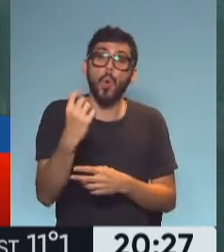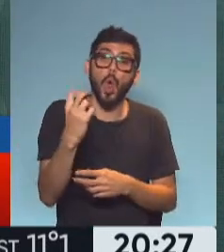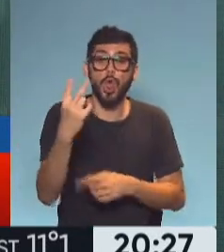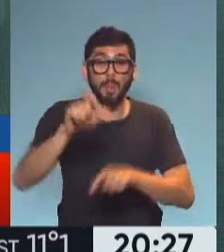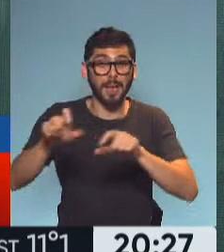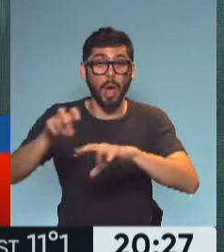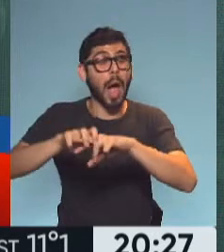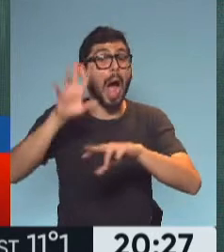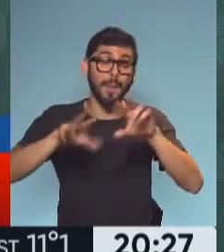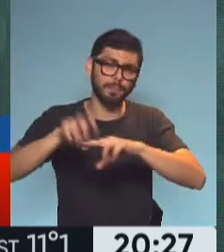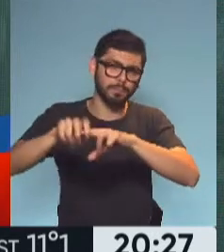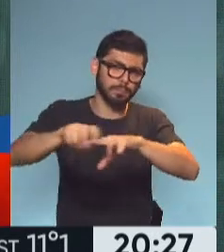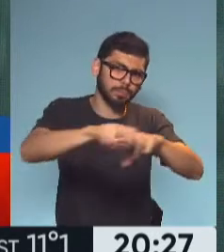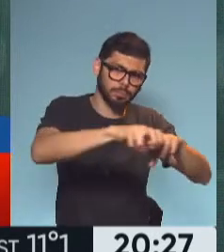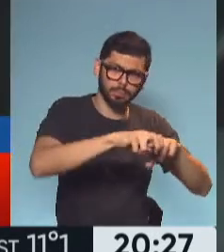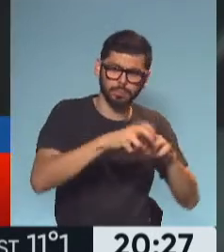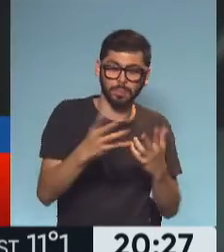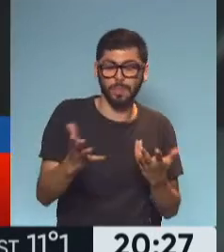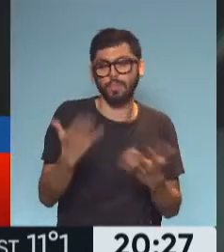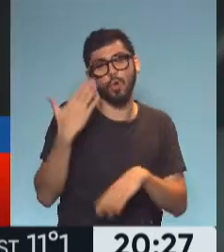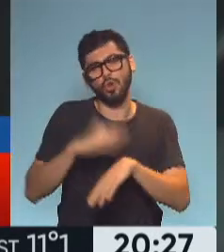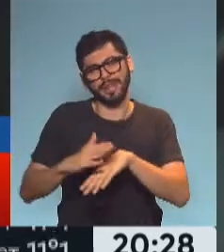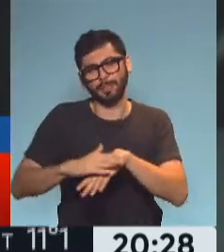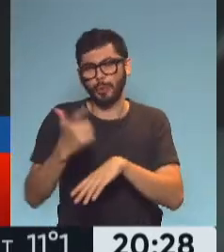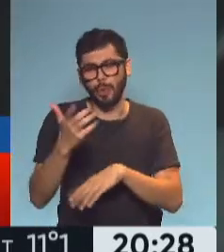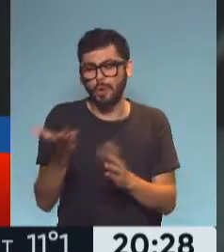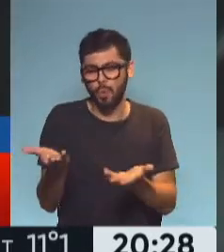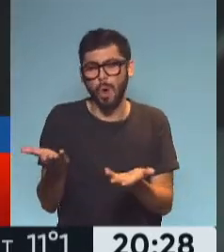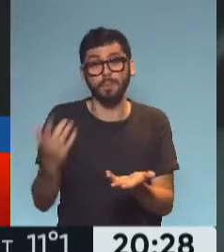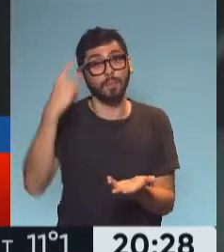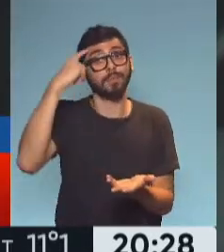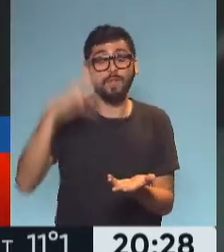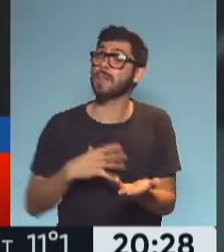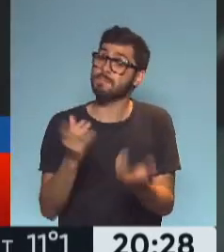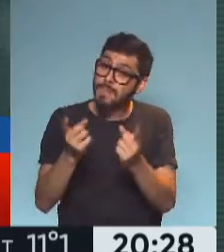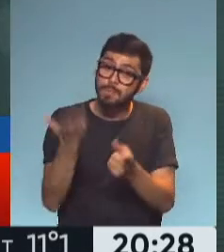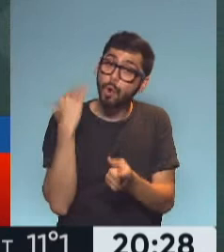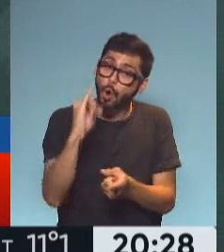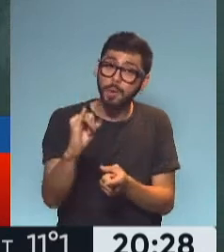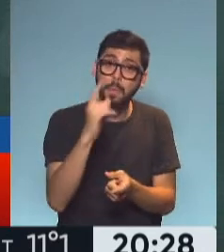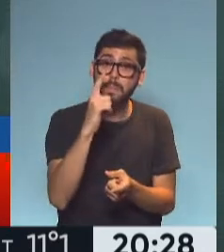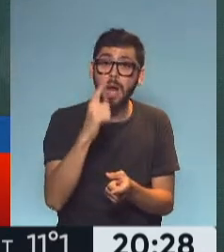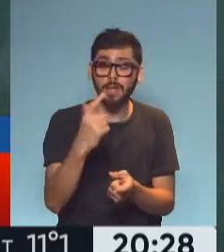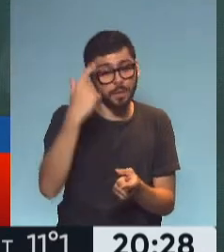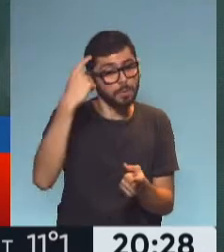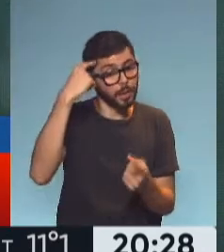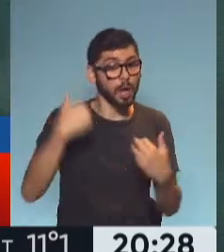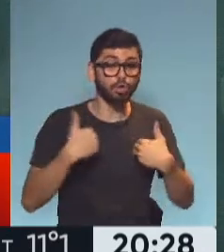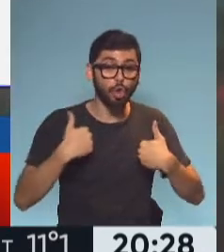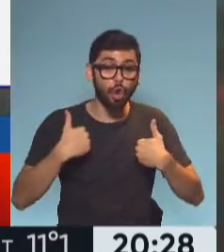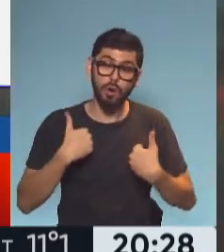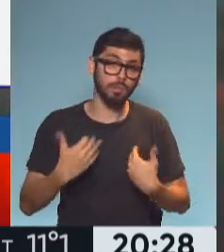habla de y a veces hay un montón. Irresponsabilidad y falta de conciencia. Sí, como decíamos antes, parece que solo se miraran el ombligo. Y